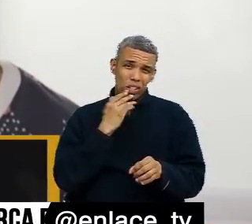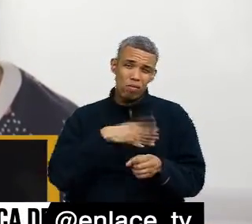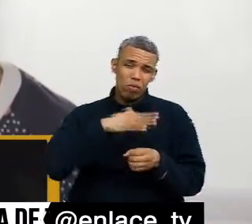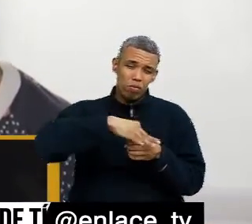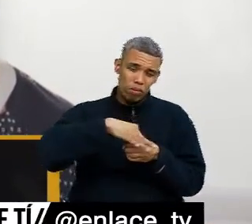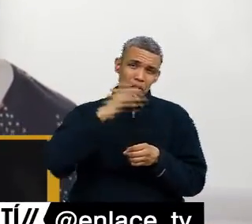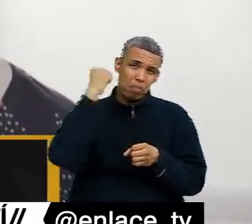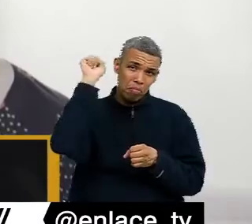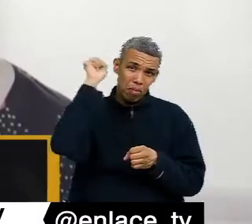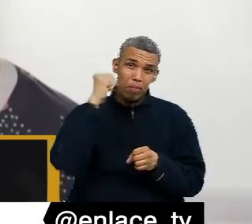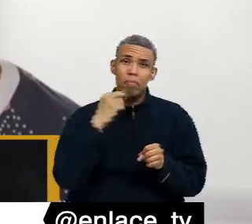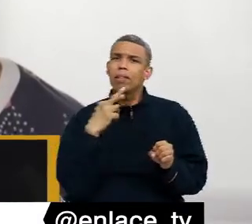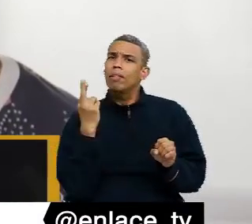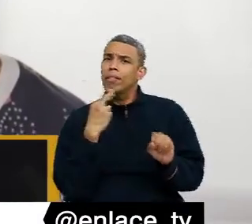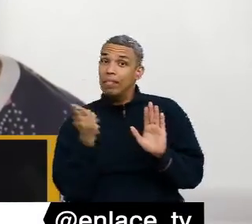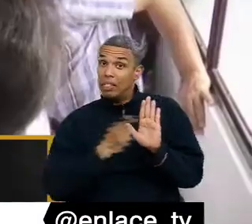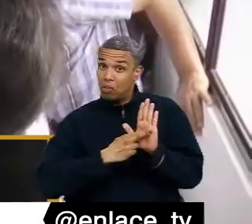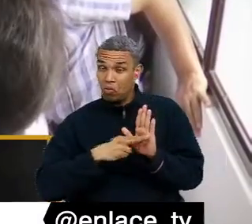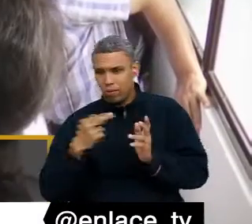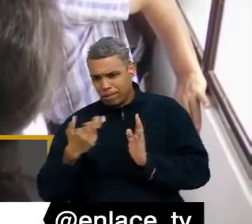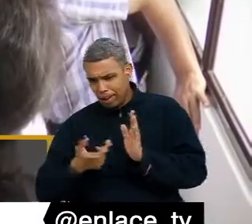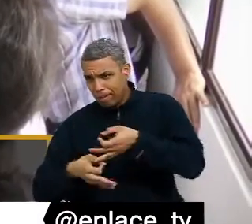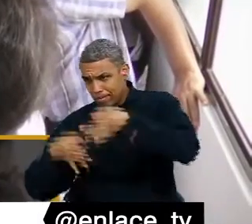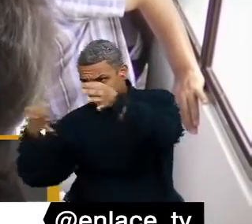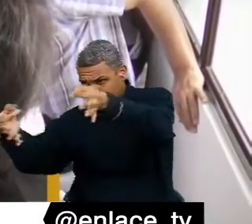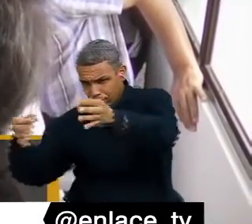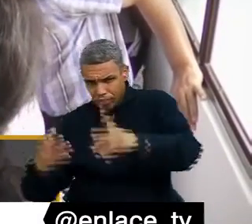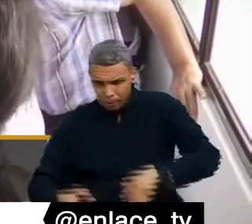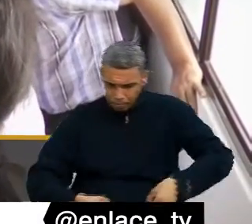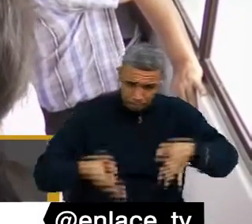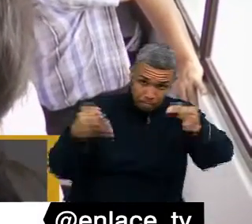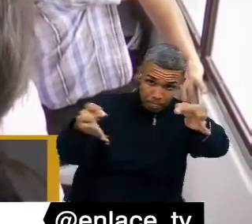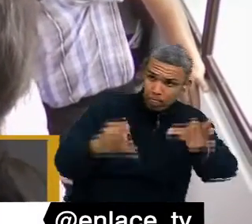pasado 1 de julio, pues algunos vienen